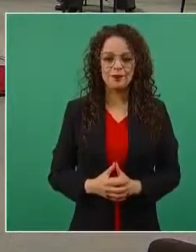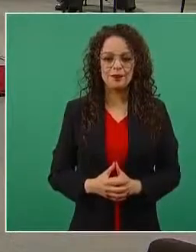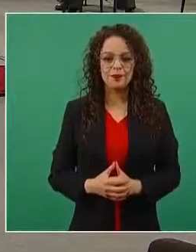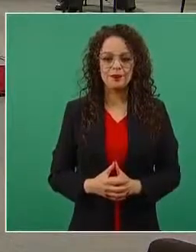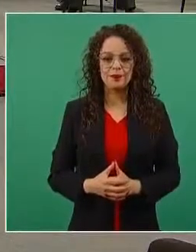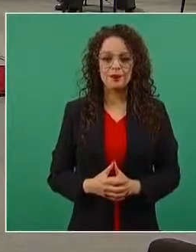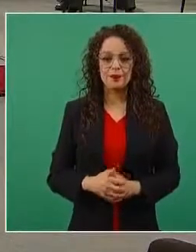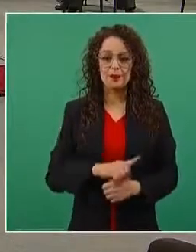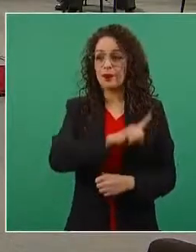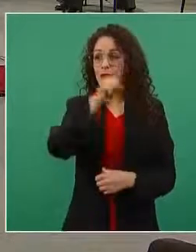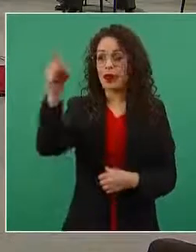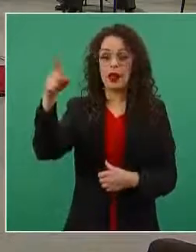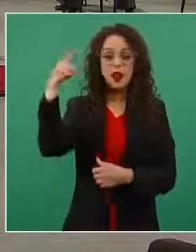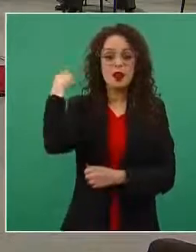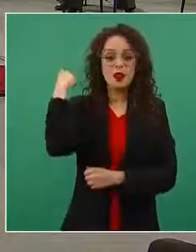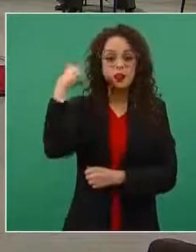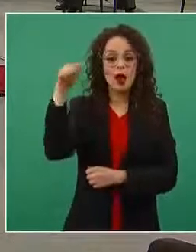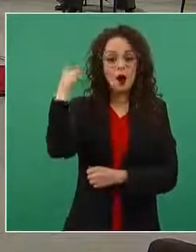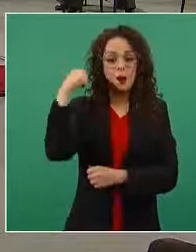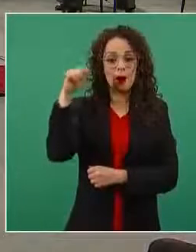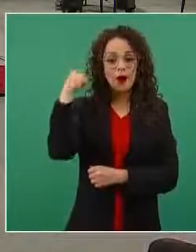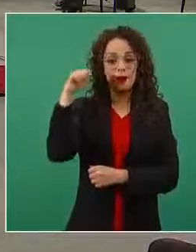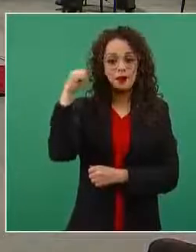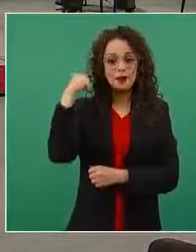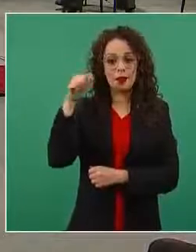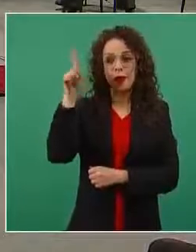Vamos a Tabasco, que Tabasco es un Edén.